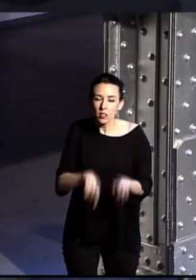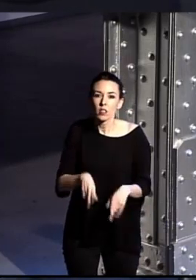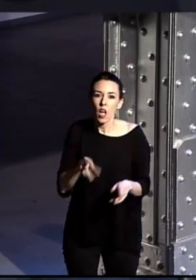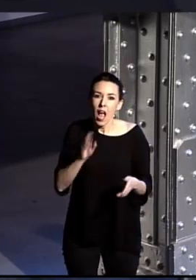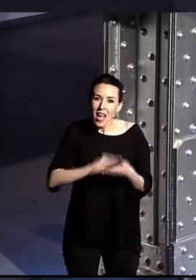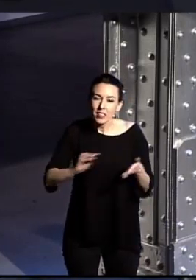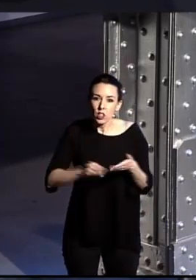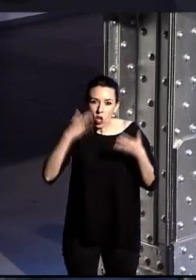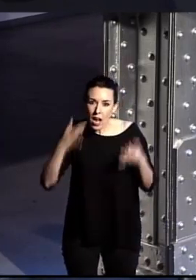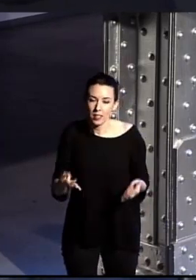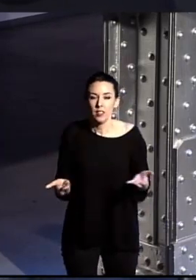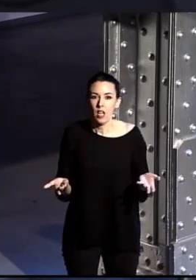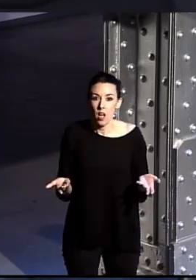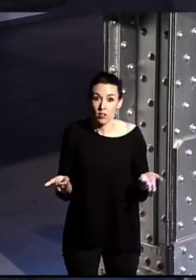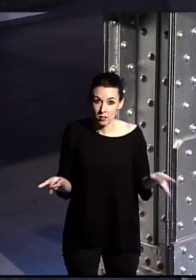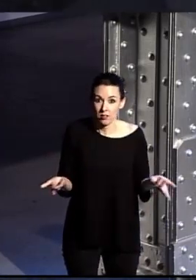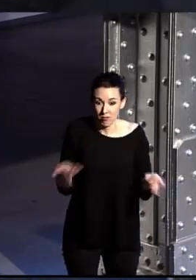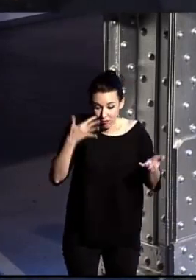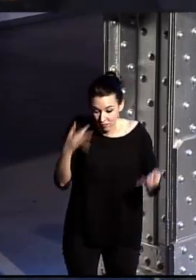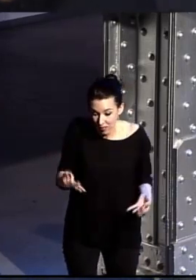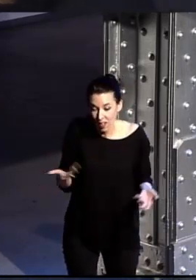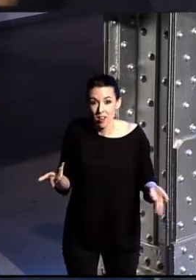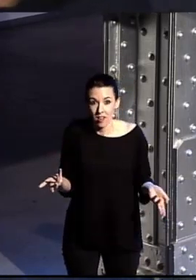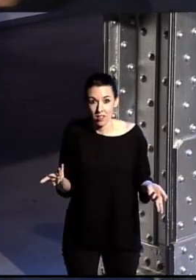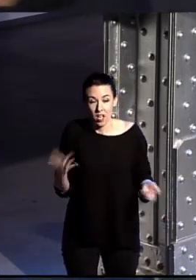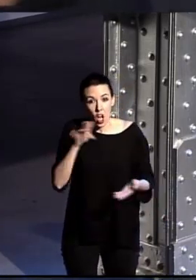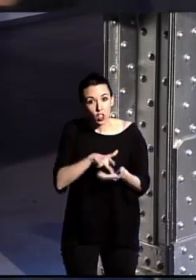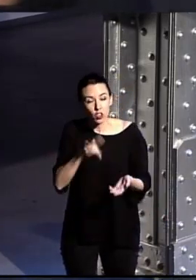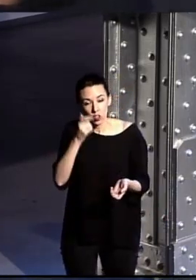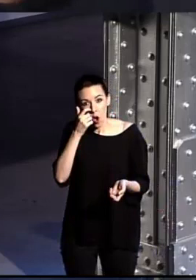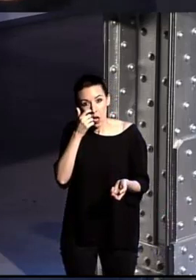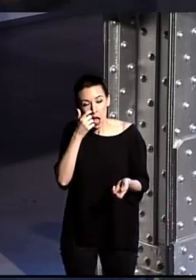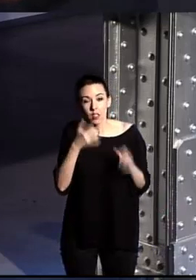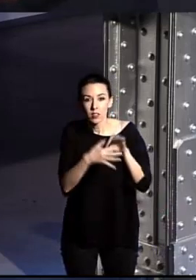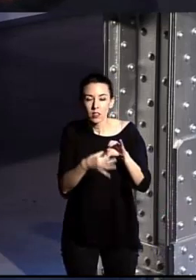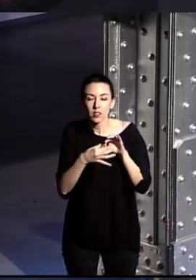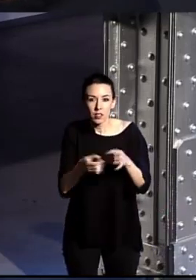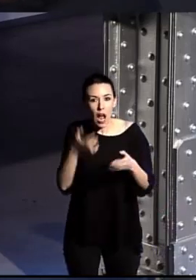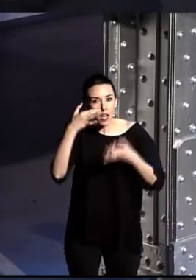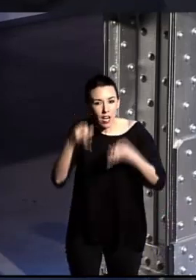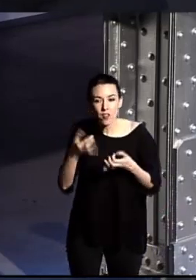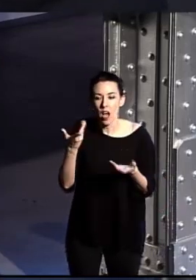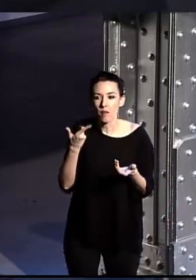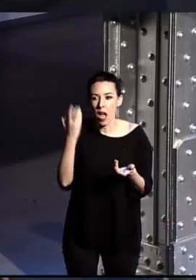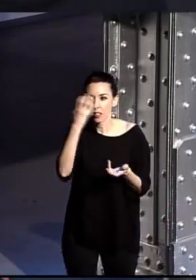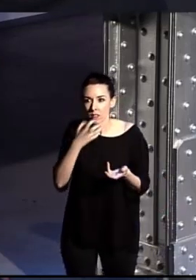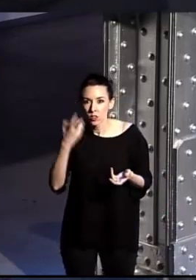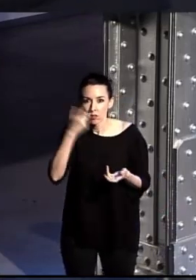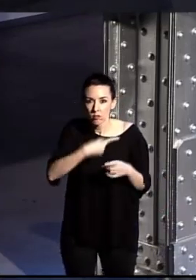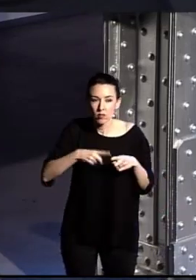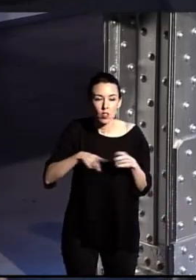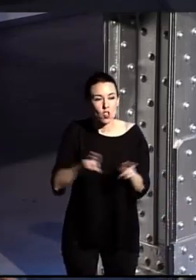escritor realista. En realidad, o sea, él estaba muy pegado a la realidad y fabulaba, pero